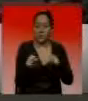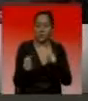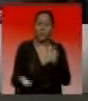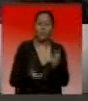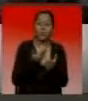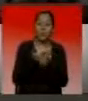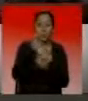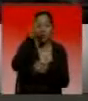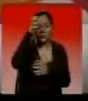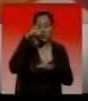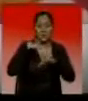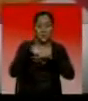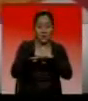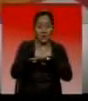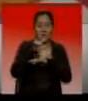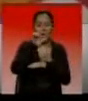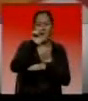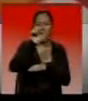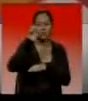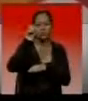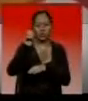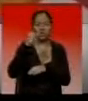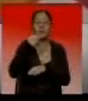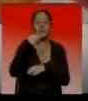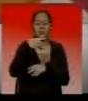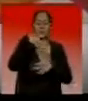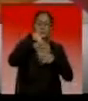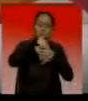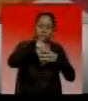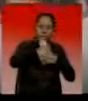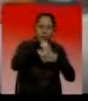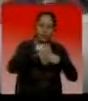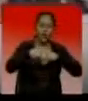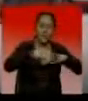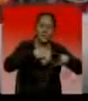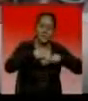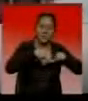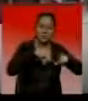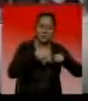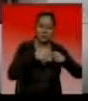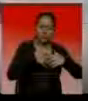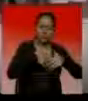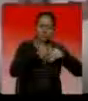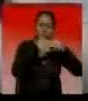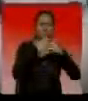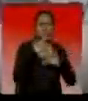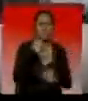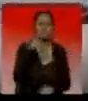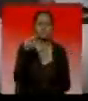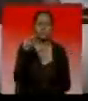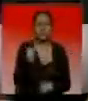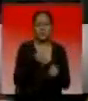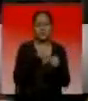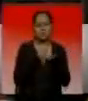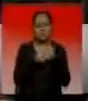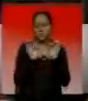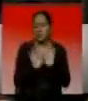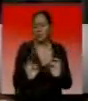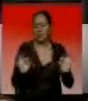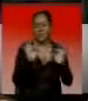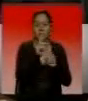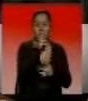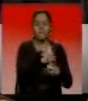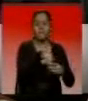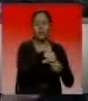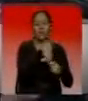CREO, Guillermo Lazo, para constituir fideicomisos que administren la reconstrucción, no encuentra apoyos ni siquiera en otros